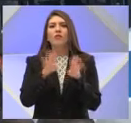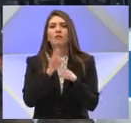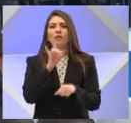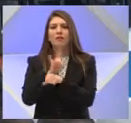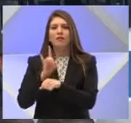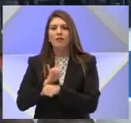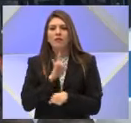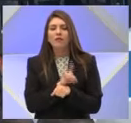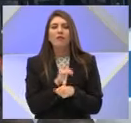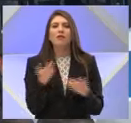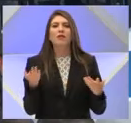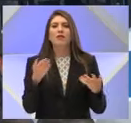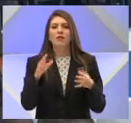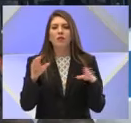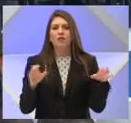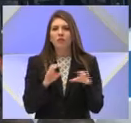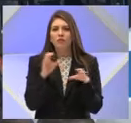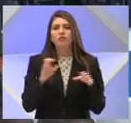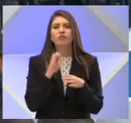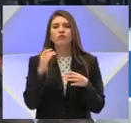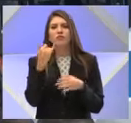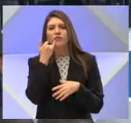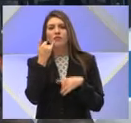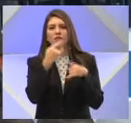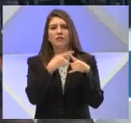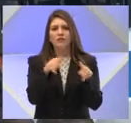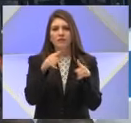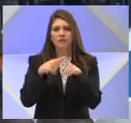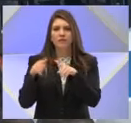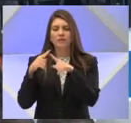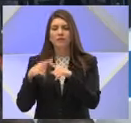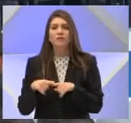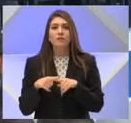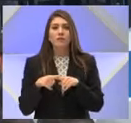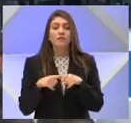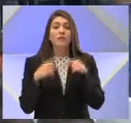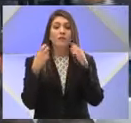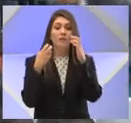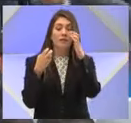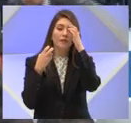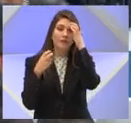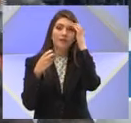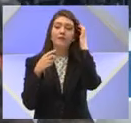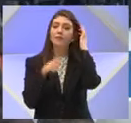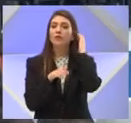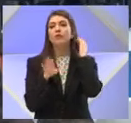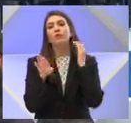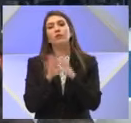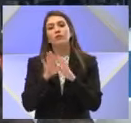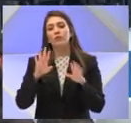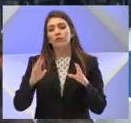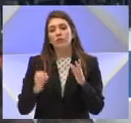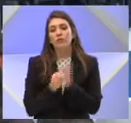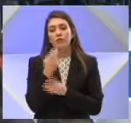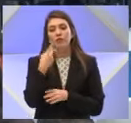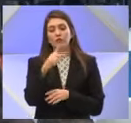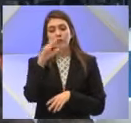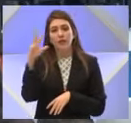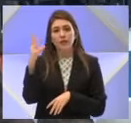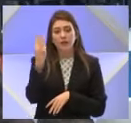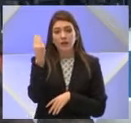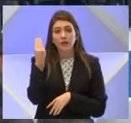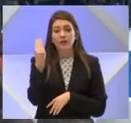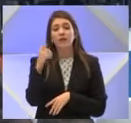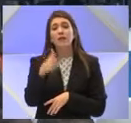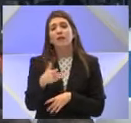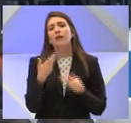máquina medidata el universo digital es